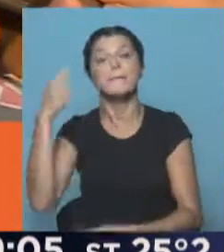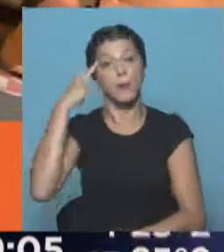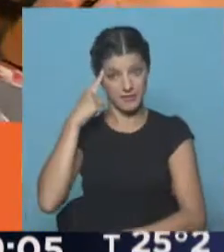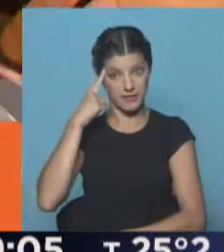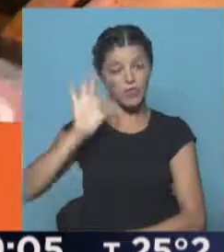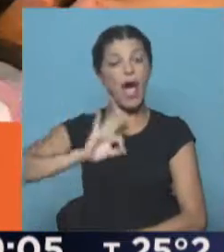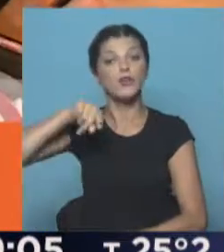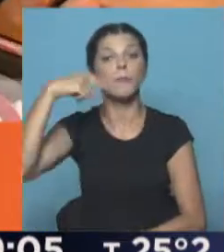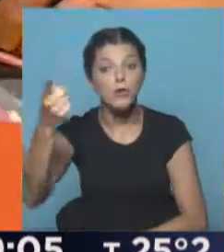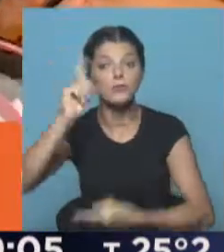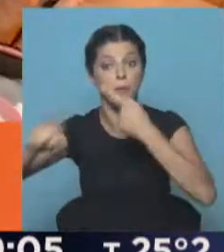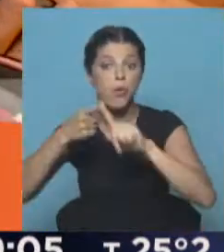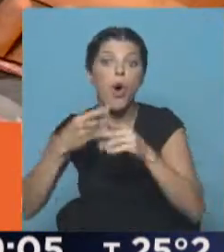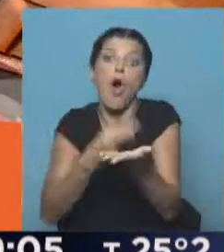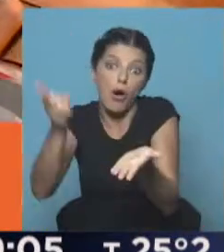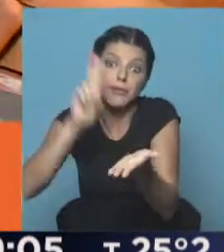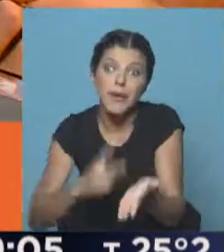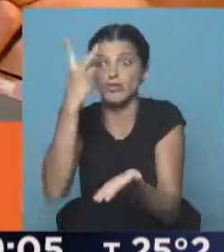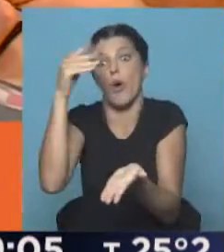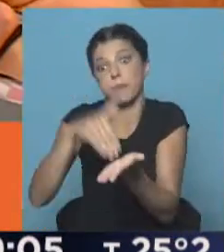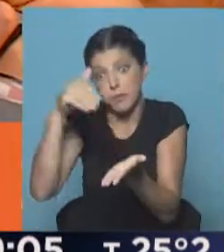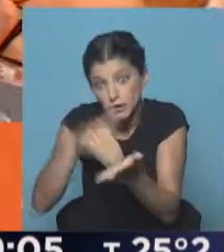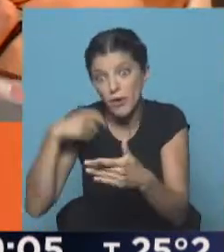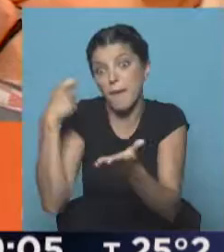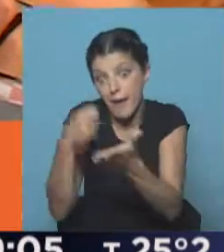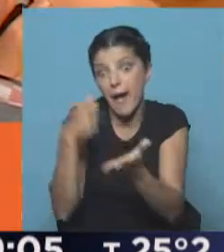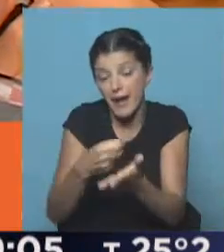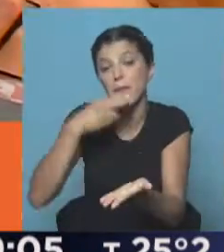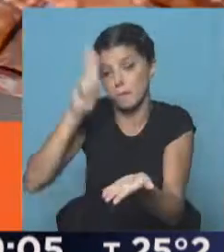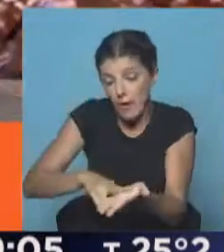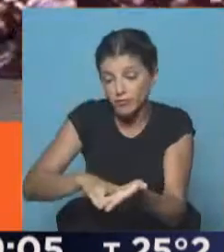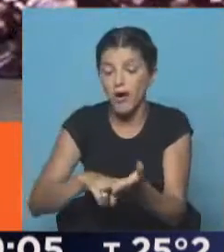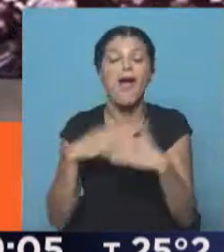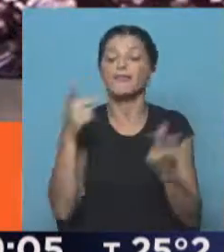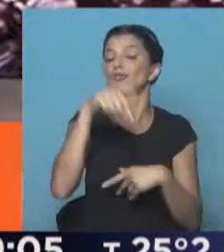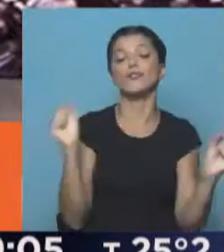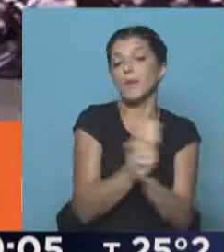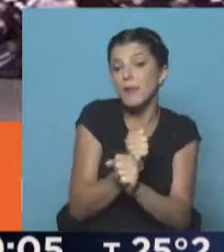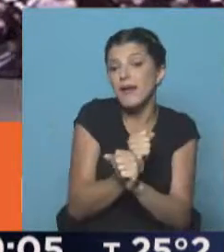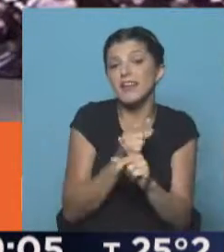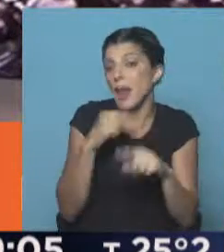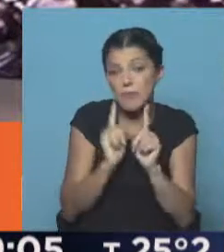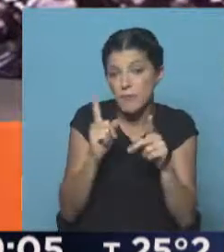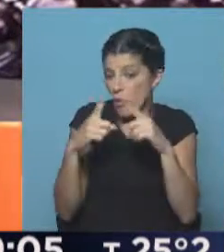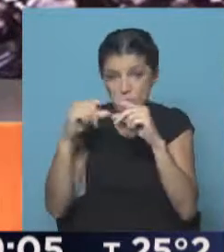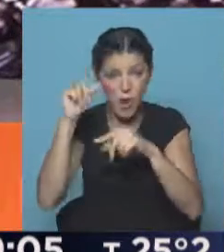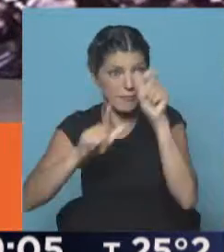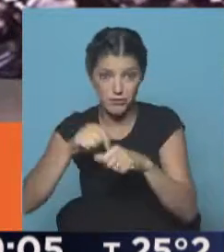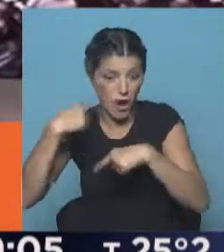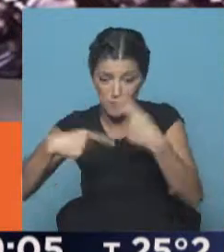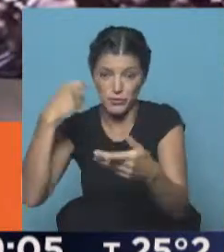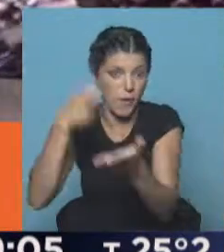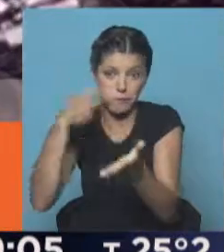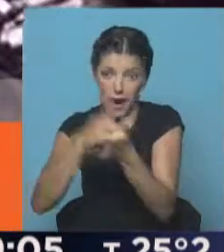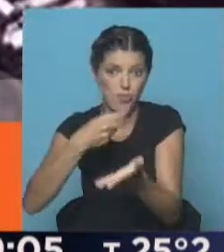vuelvan a pagar 2 millones, con lo cual se está votando un proyecto que deja pagando probablemente a la misma cantidad de gente y más que lo que había